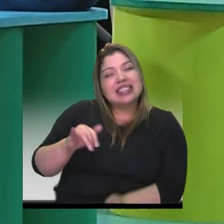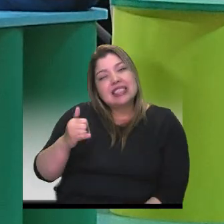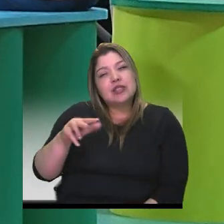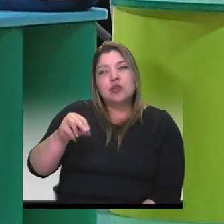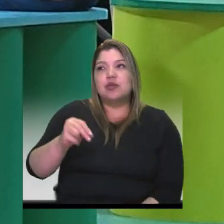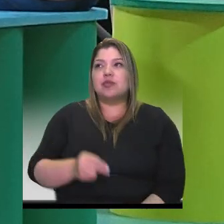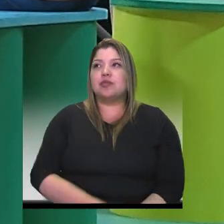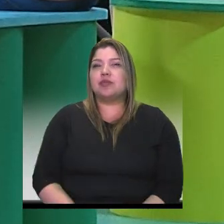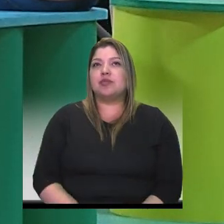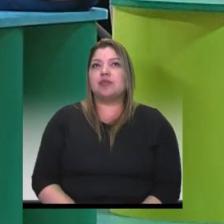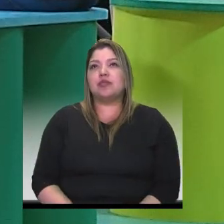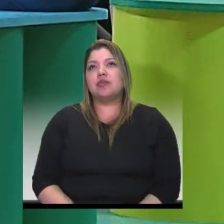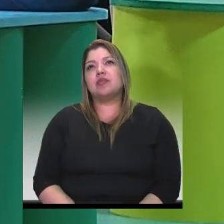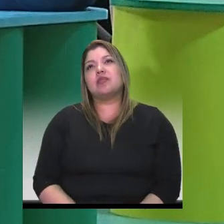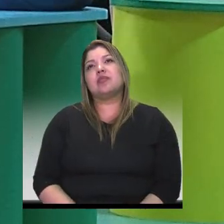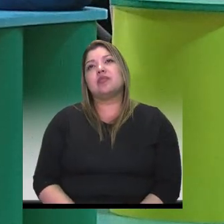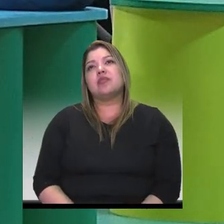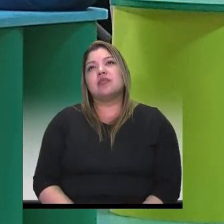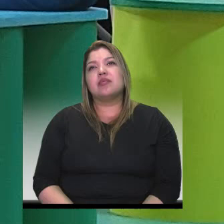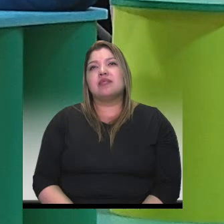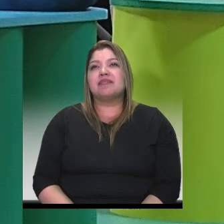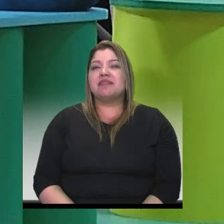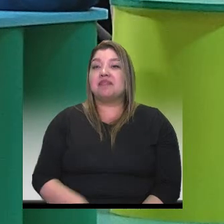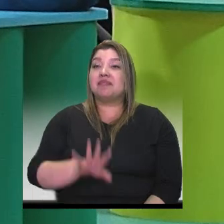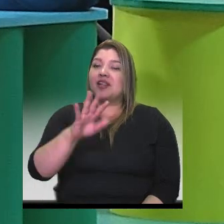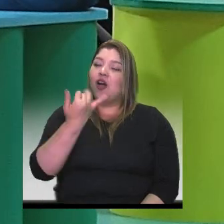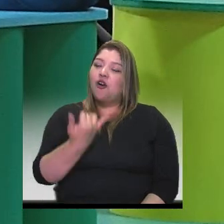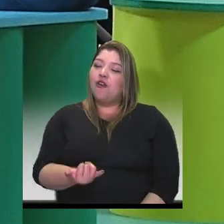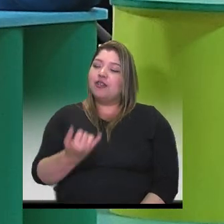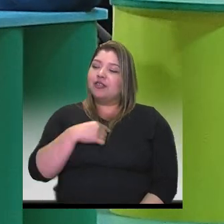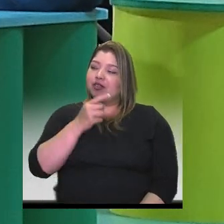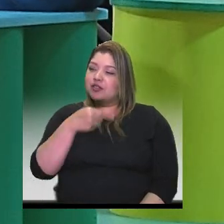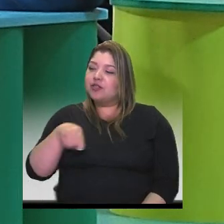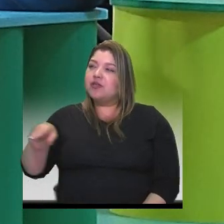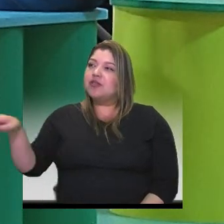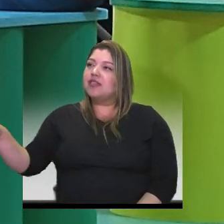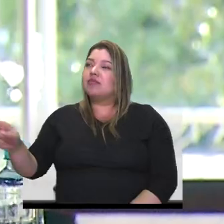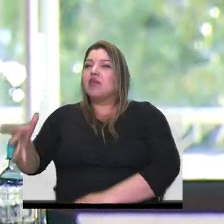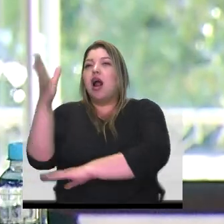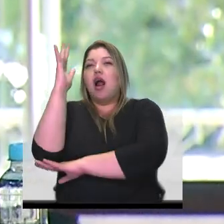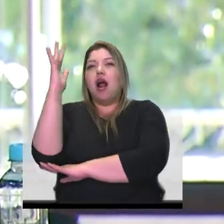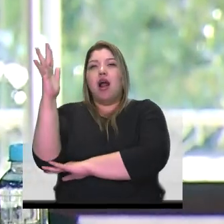Ahorita me senté a escuchar alguna de las charlas virtuales y